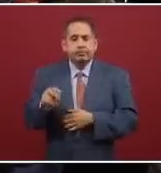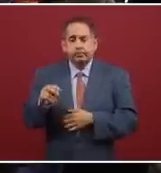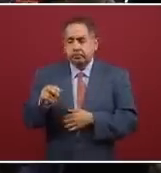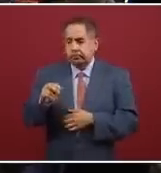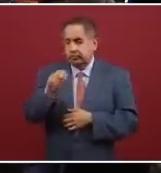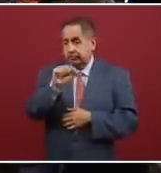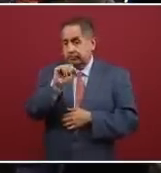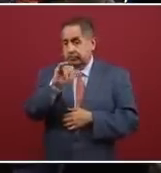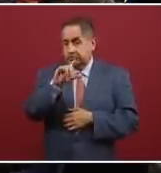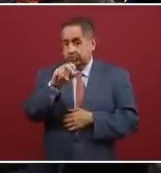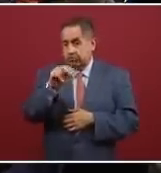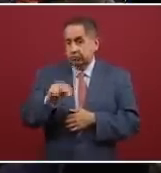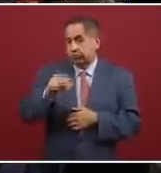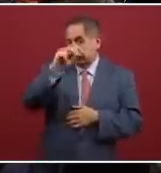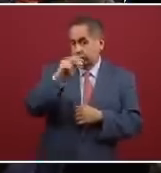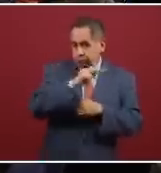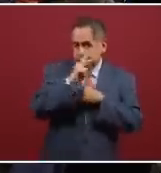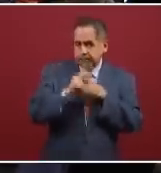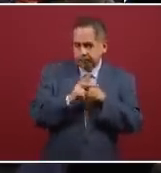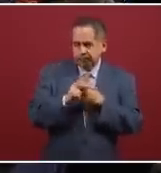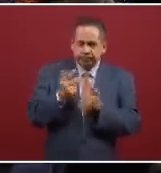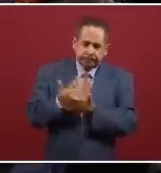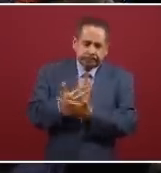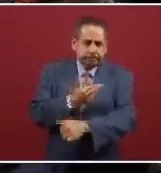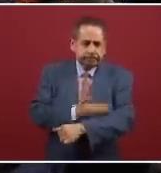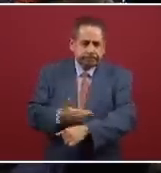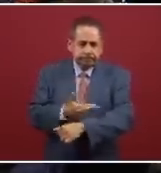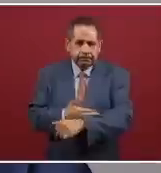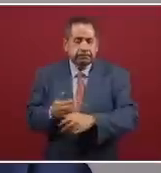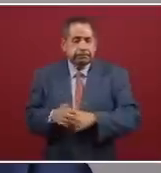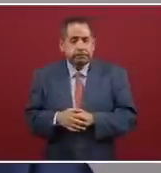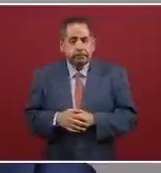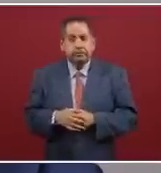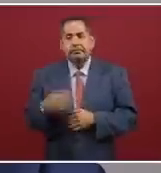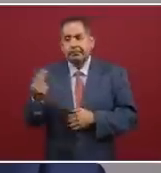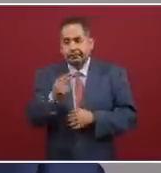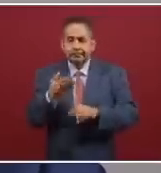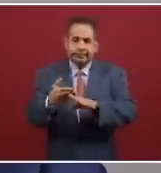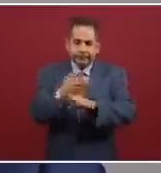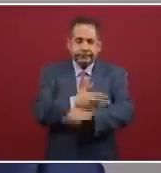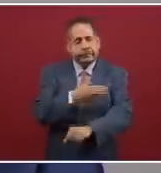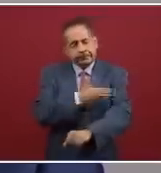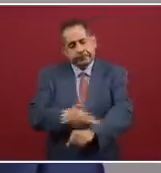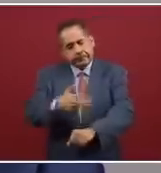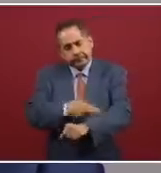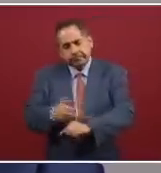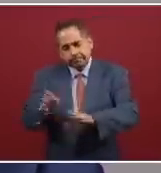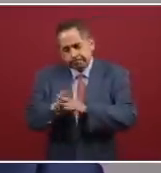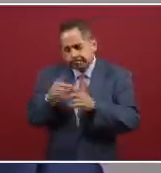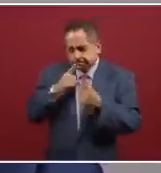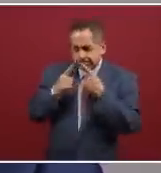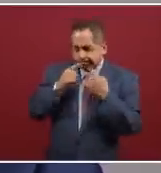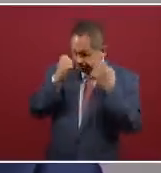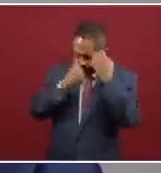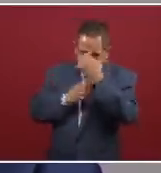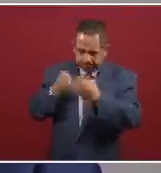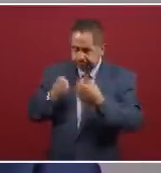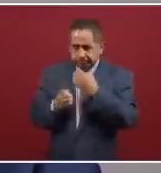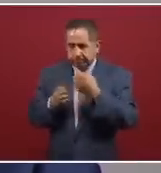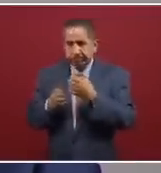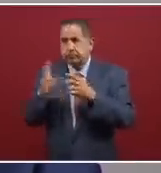porque se tienen que hacer varias gestiones y previsiones y no